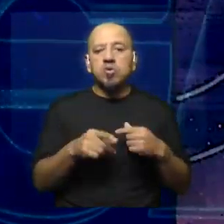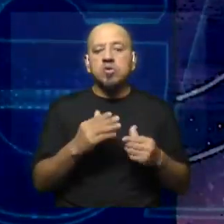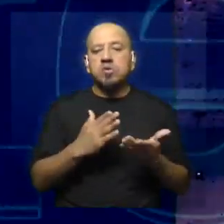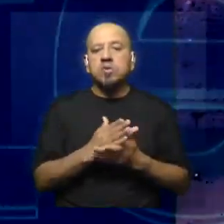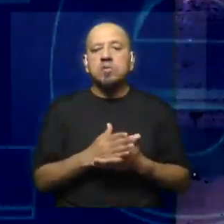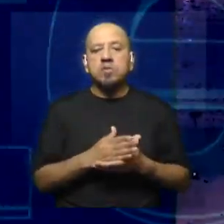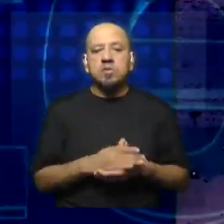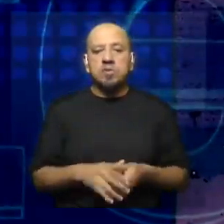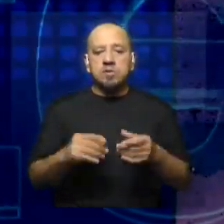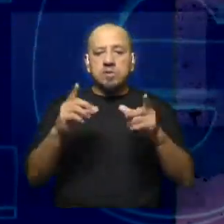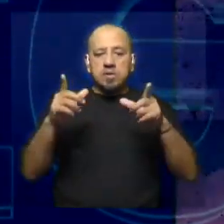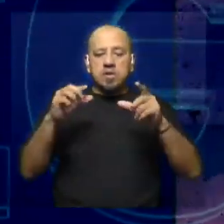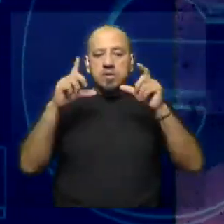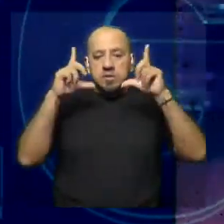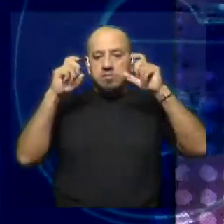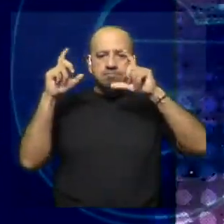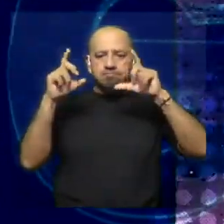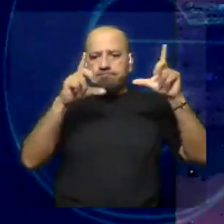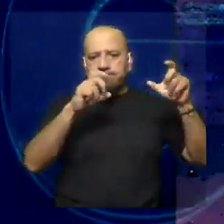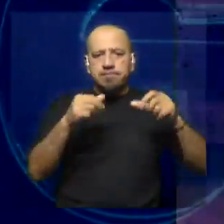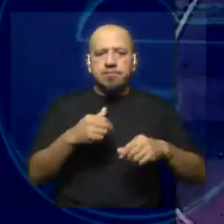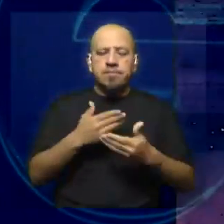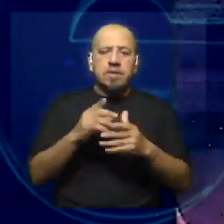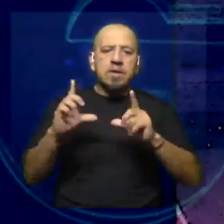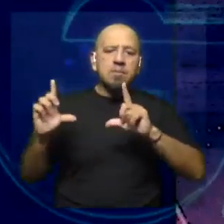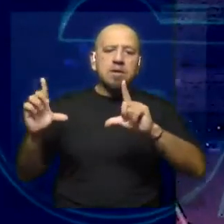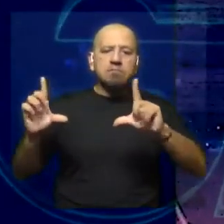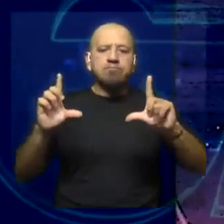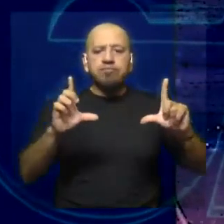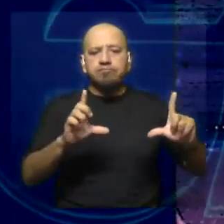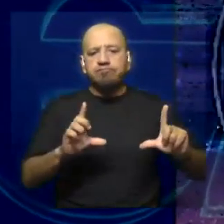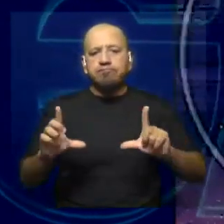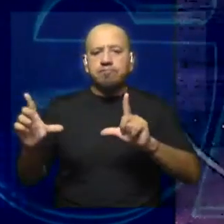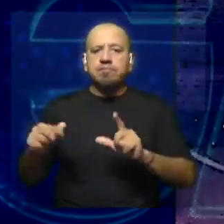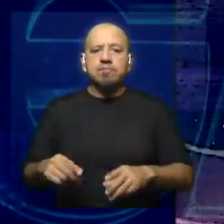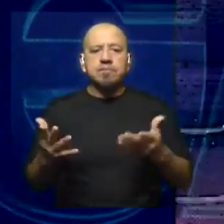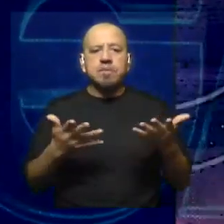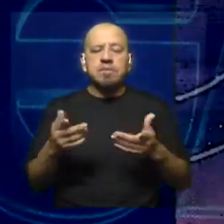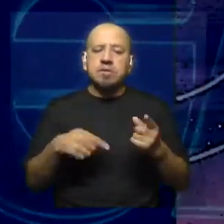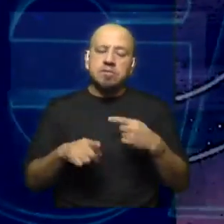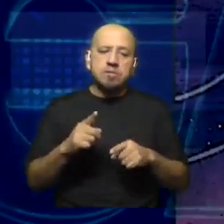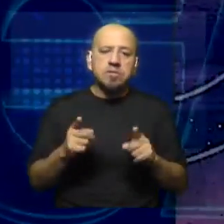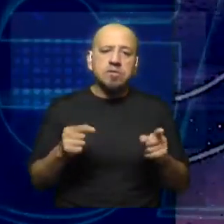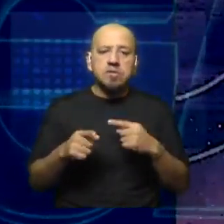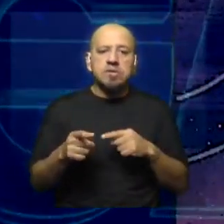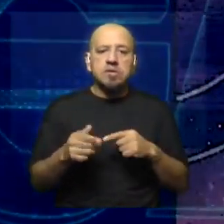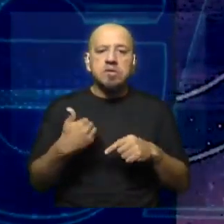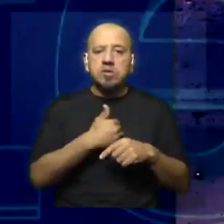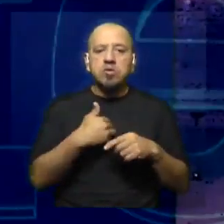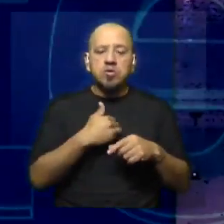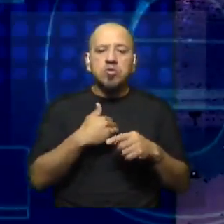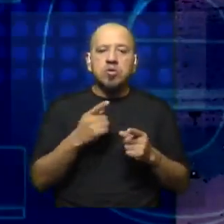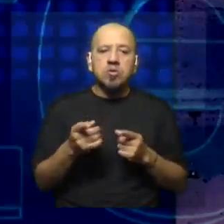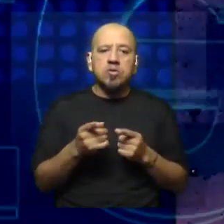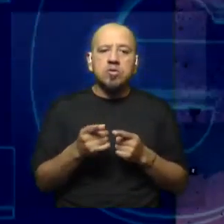las imágenes que circulan habitualmente, y muchas de las imágenes que tienen que ver con nosotros a veces no están en esa circulación. Entonces, esa función principal es el